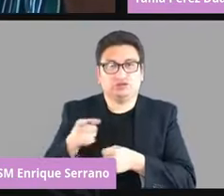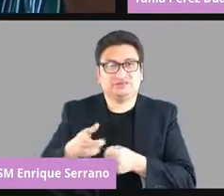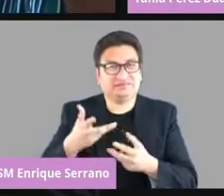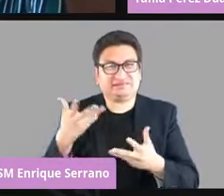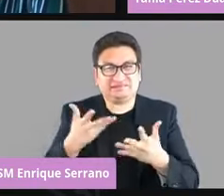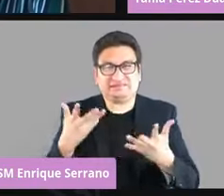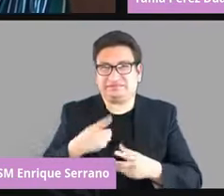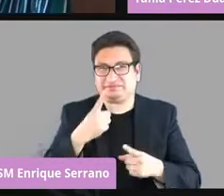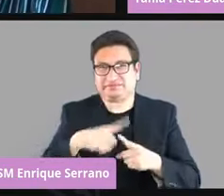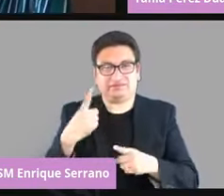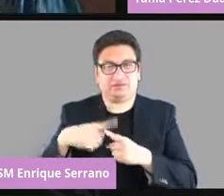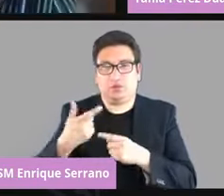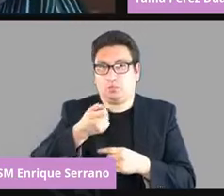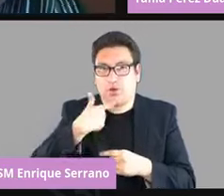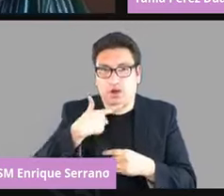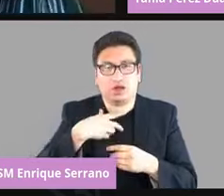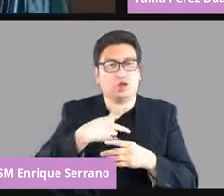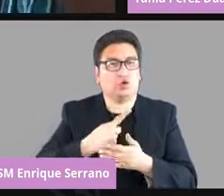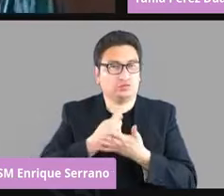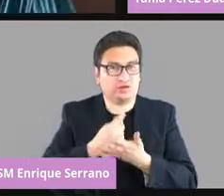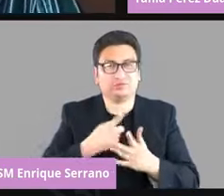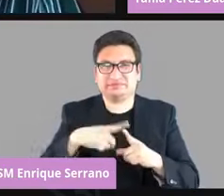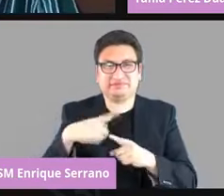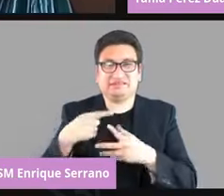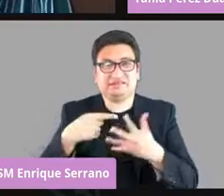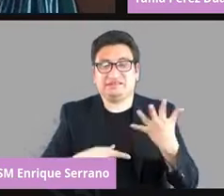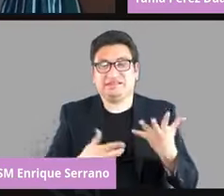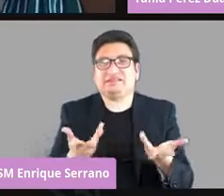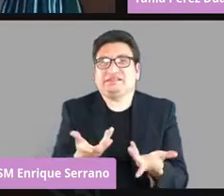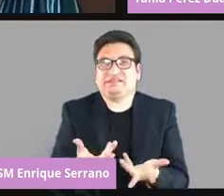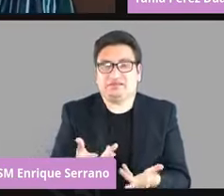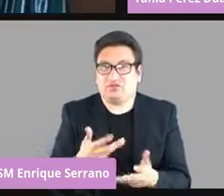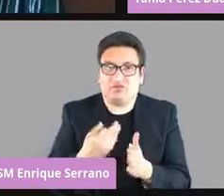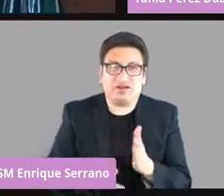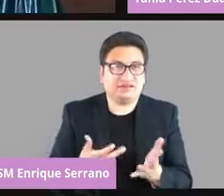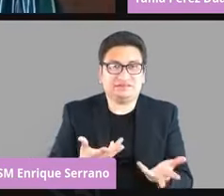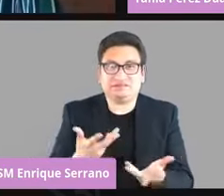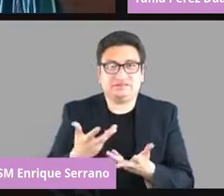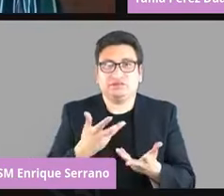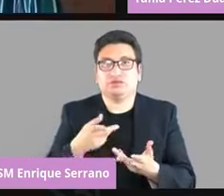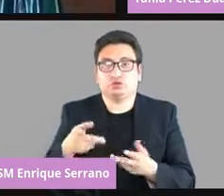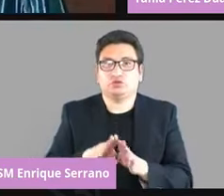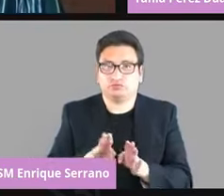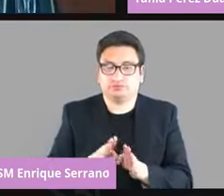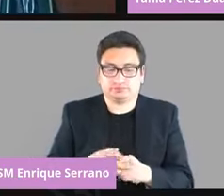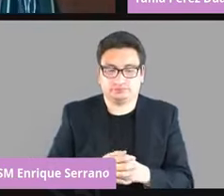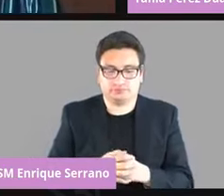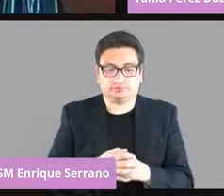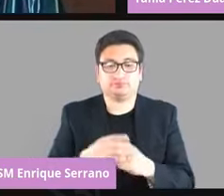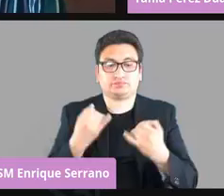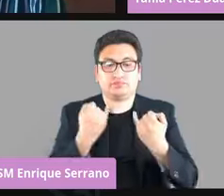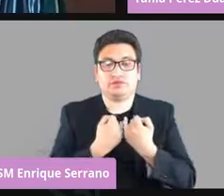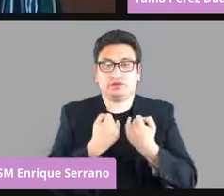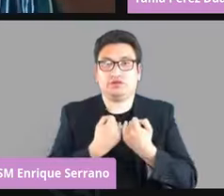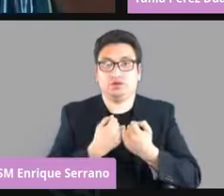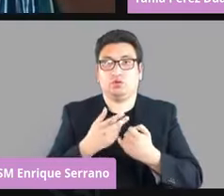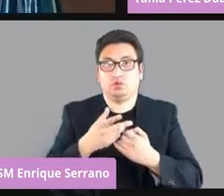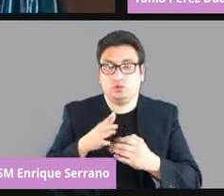todo tipo de fármacos y tratamientos. Qué interesante, porque ver si esto se atiende con fármacos. Incluso